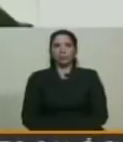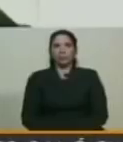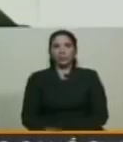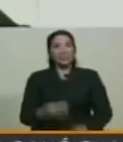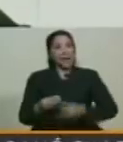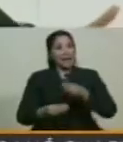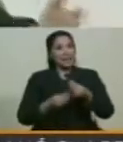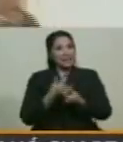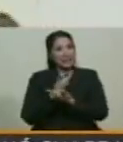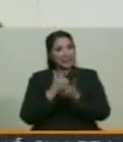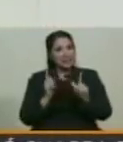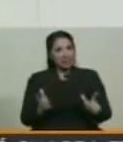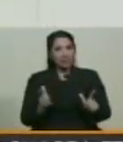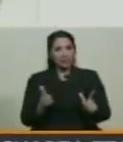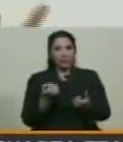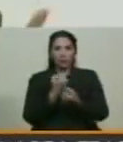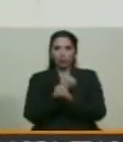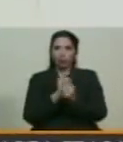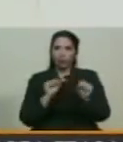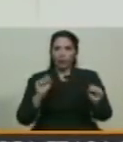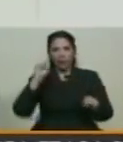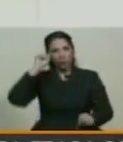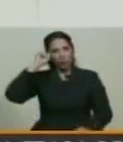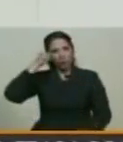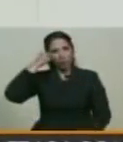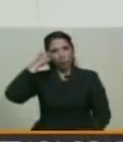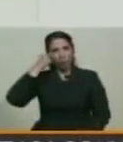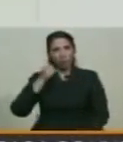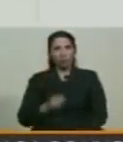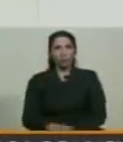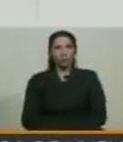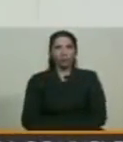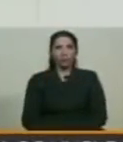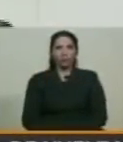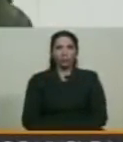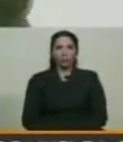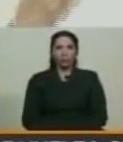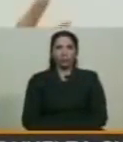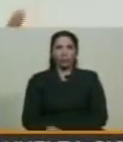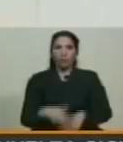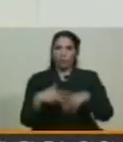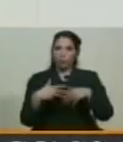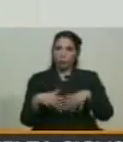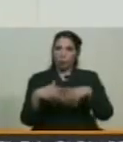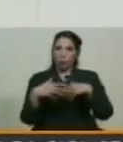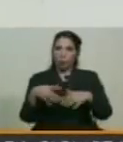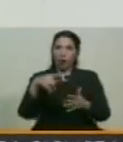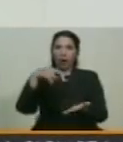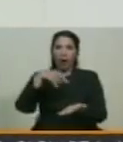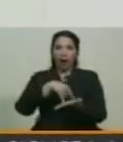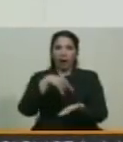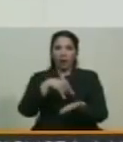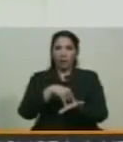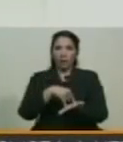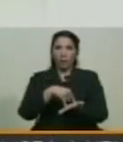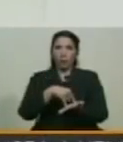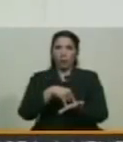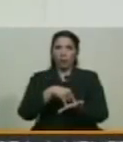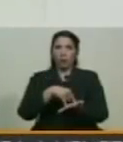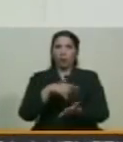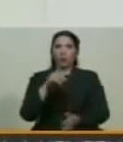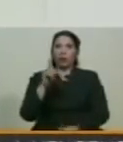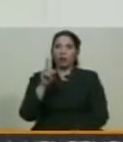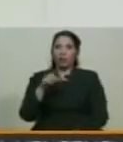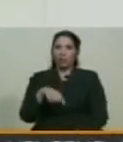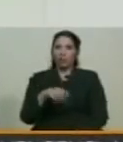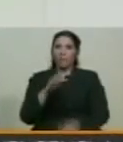libres y soberanos. Lo tuvimos recordando con sendos desfiles, tanto en Carabobo como acá en la Avenida